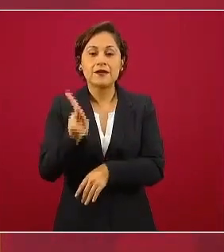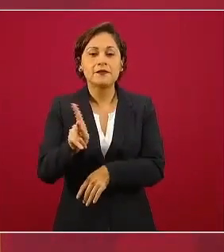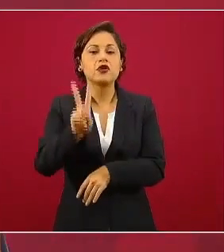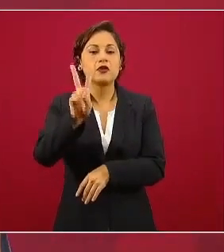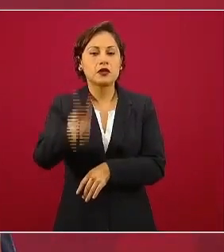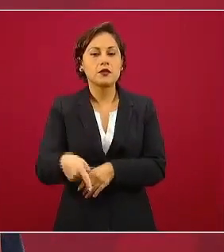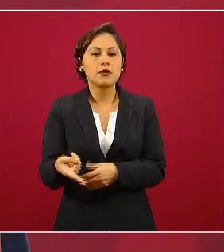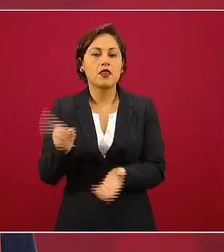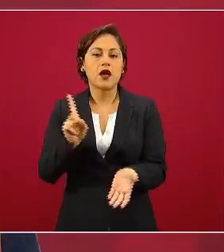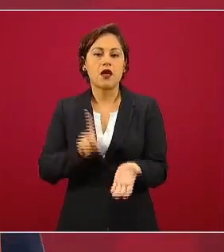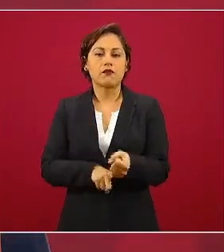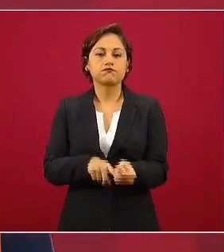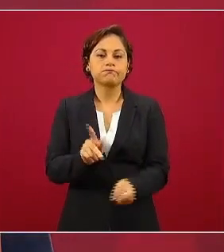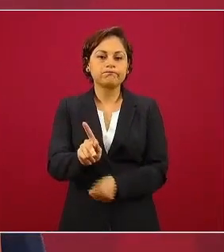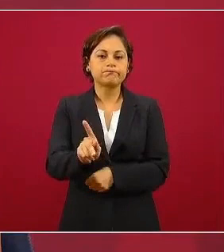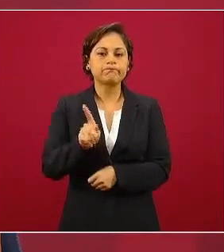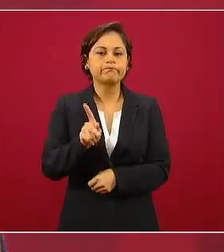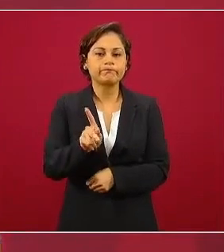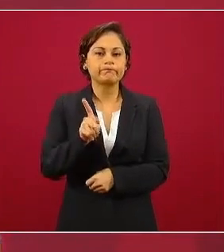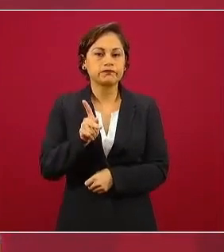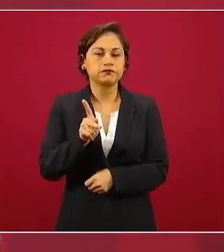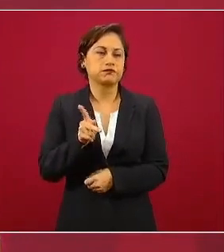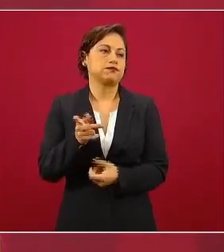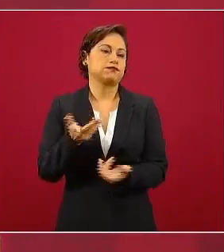Entonces ahora es